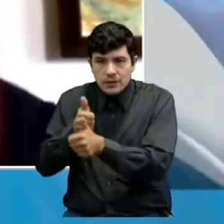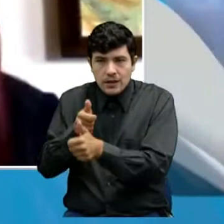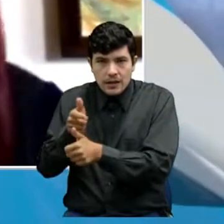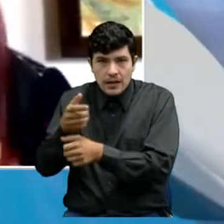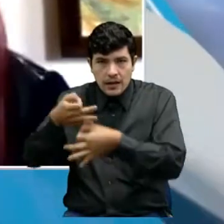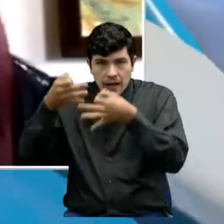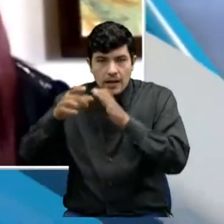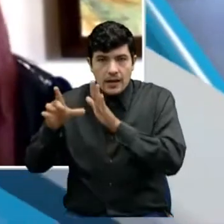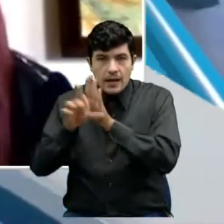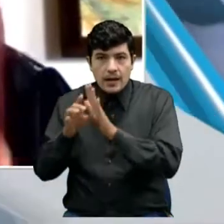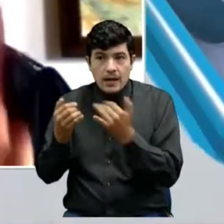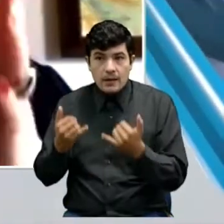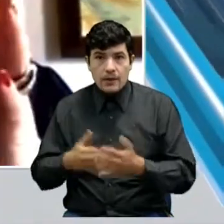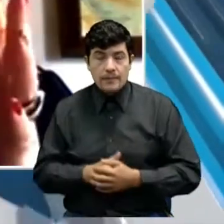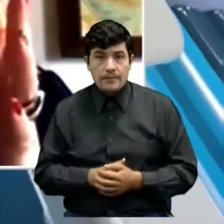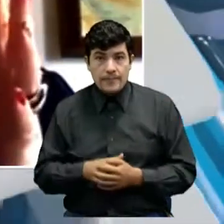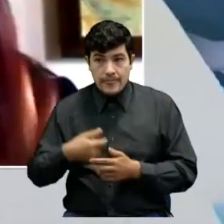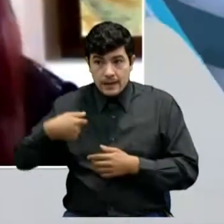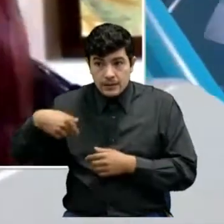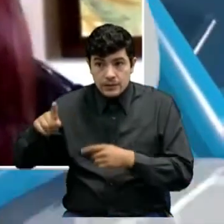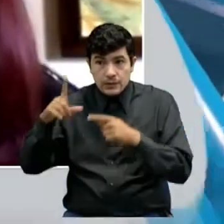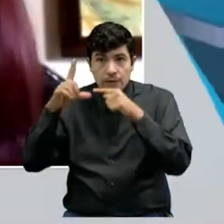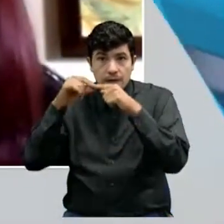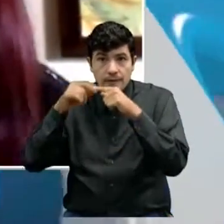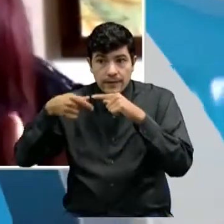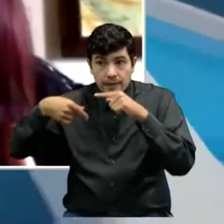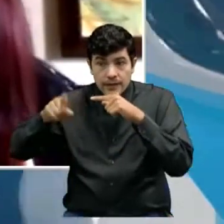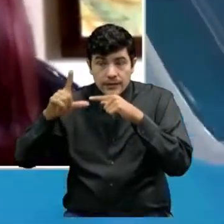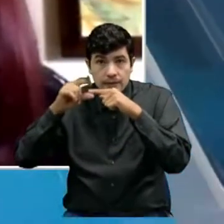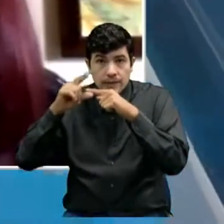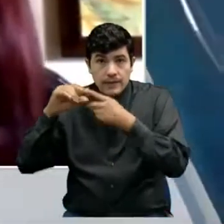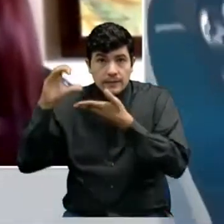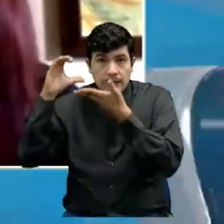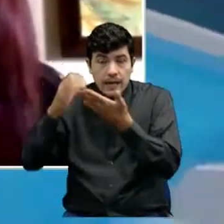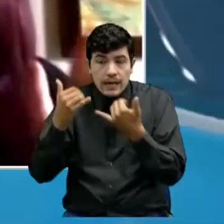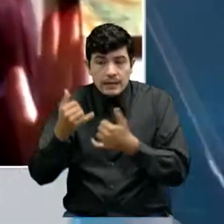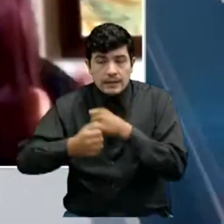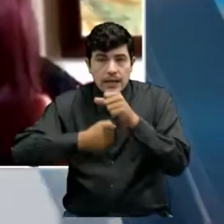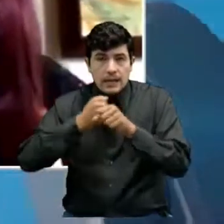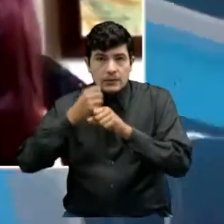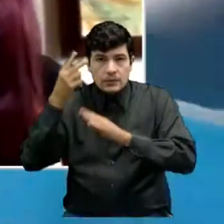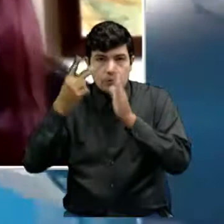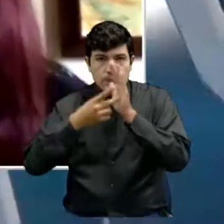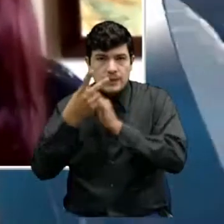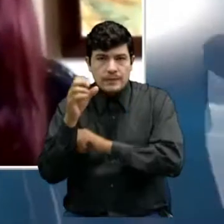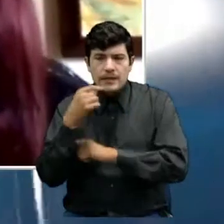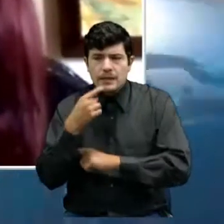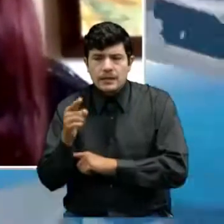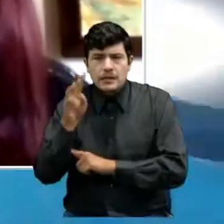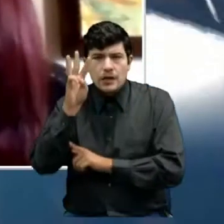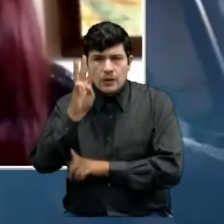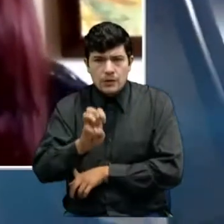No, la prima llega con el salario mínimo del 2020, es decir, sobre